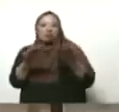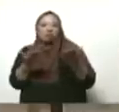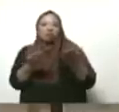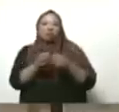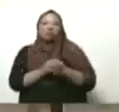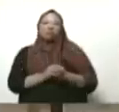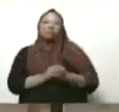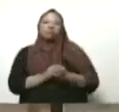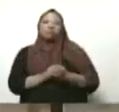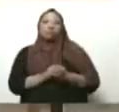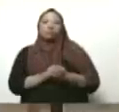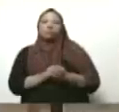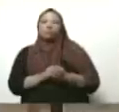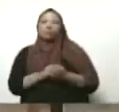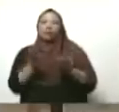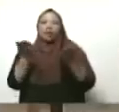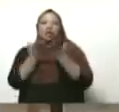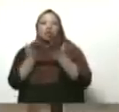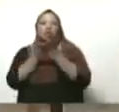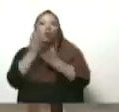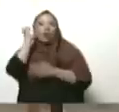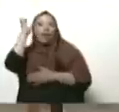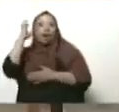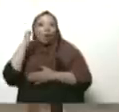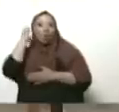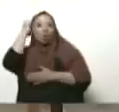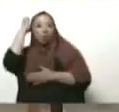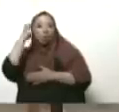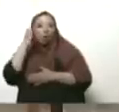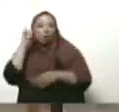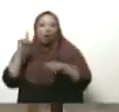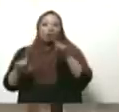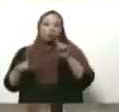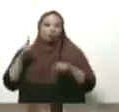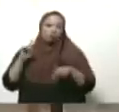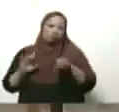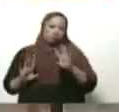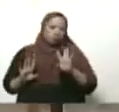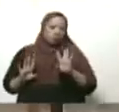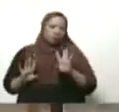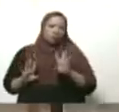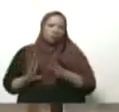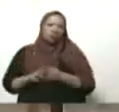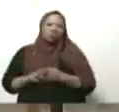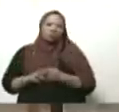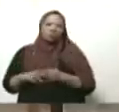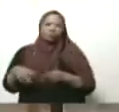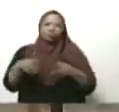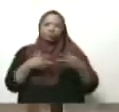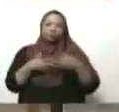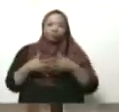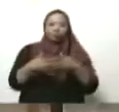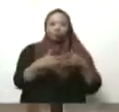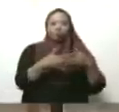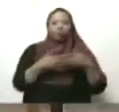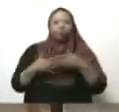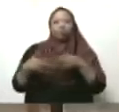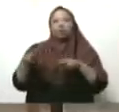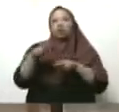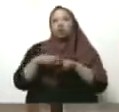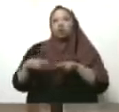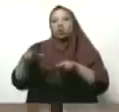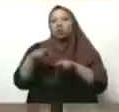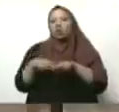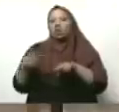en escuelas de europa en algunos países de europa y de eeuu estoy hablando de niños en edad